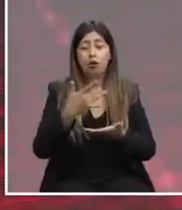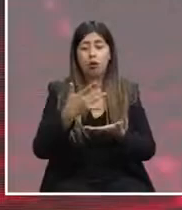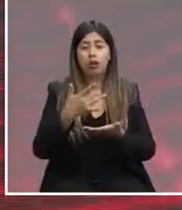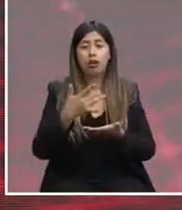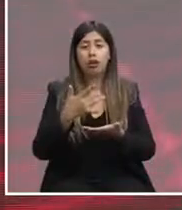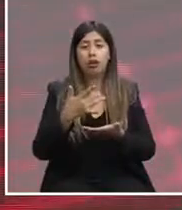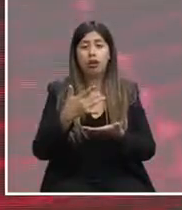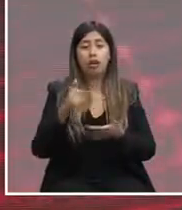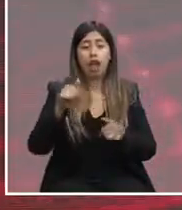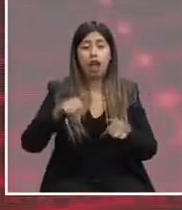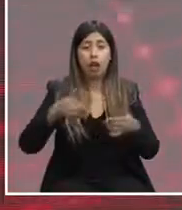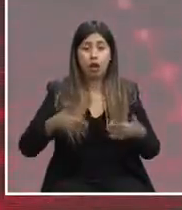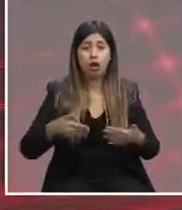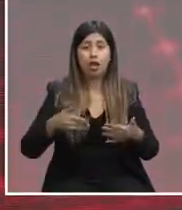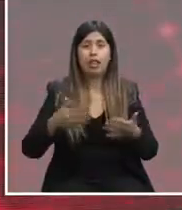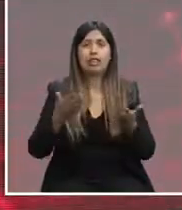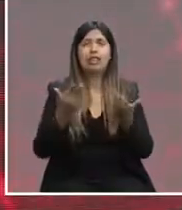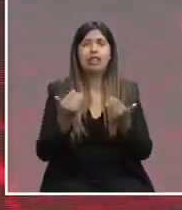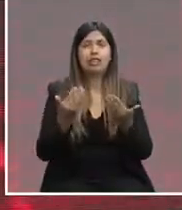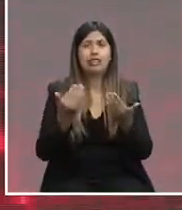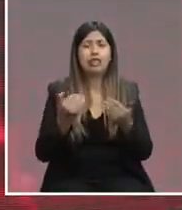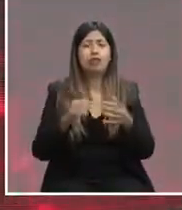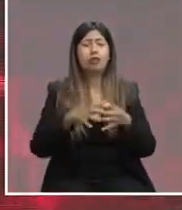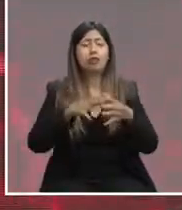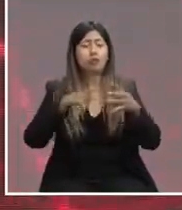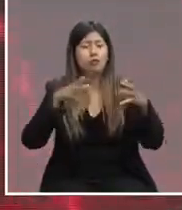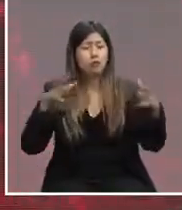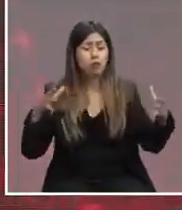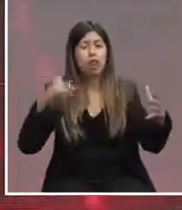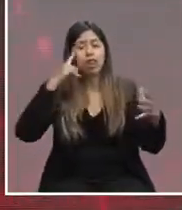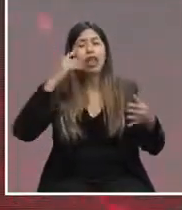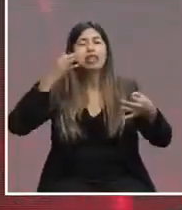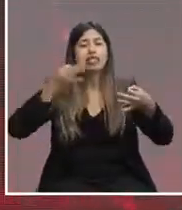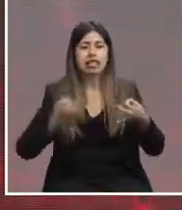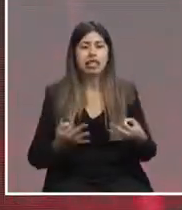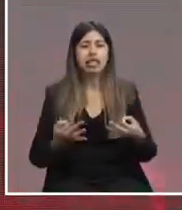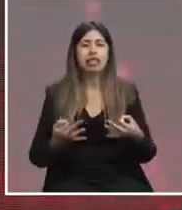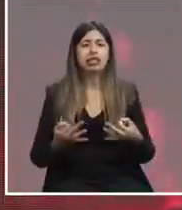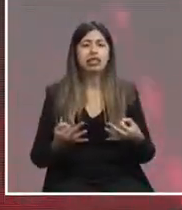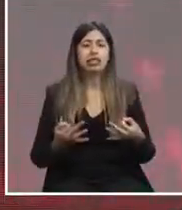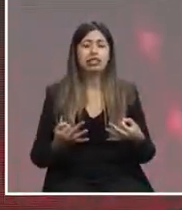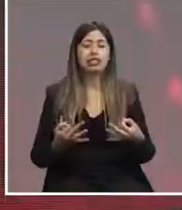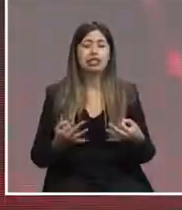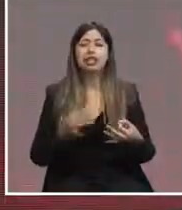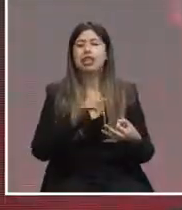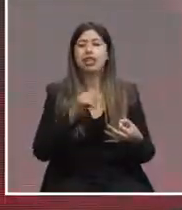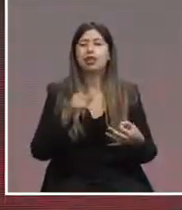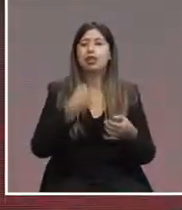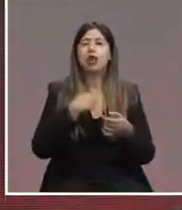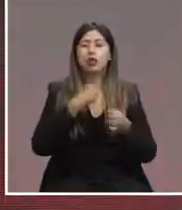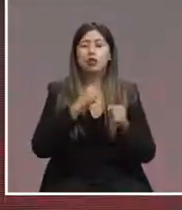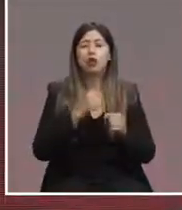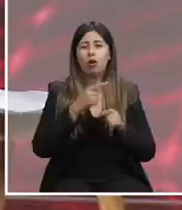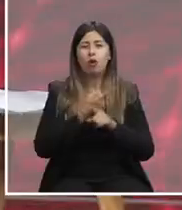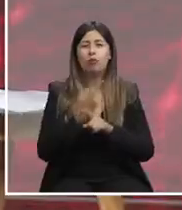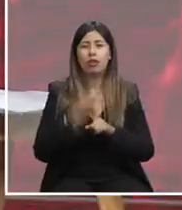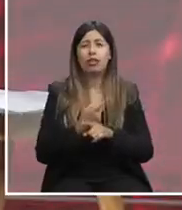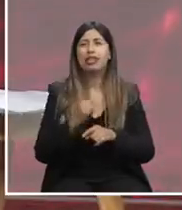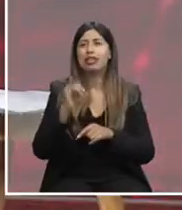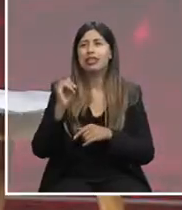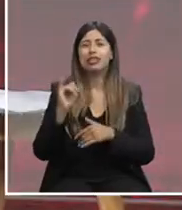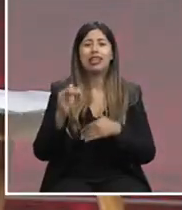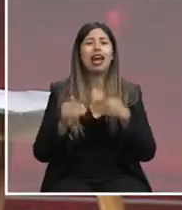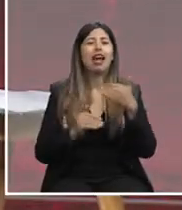estamos en un tiempo con una necesidad gigantesca de certezas y ahí hay otros fenómenos que después puedo conversar sí. Porque me parece que son importantes. Vamos a ir avanzando